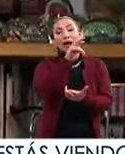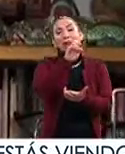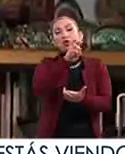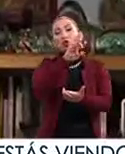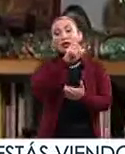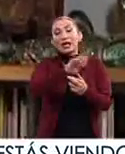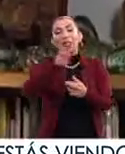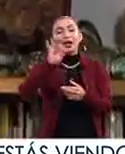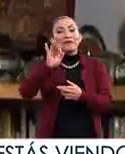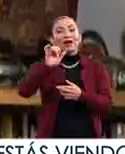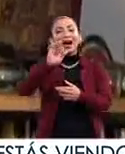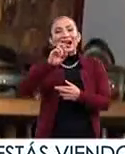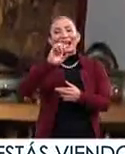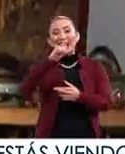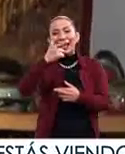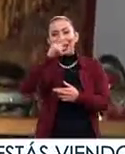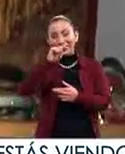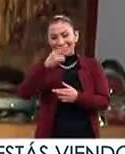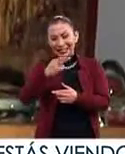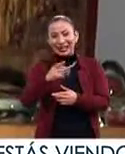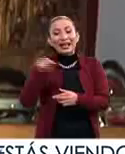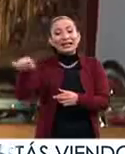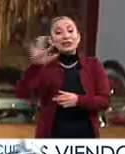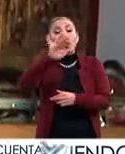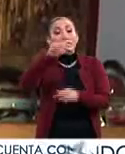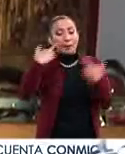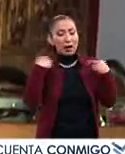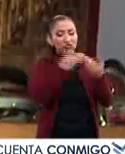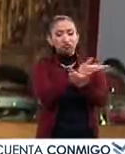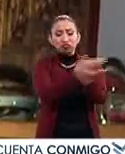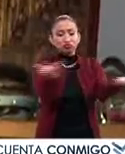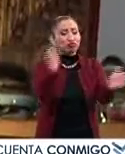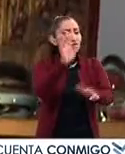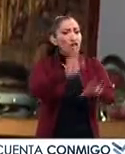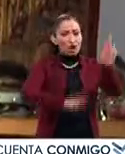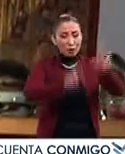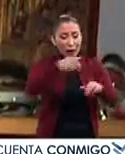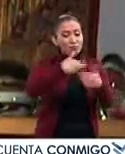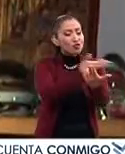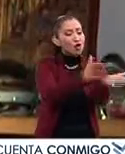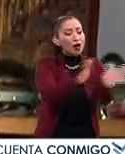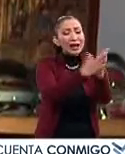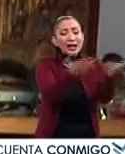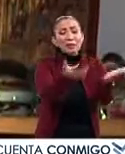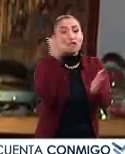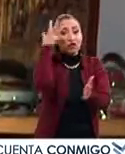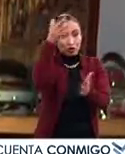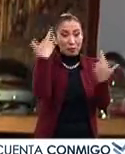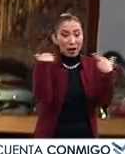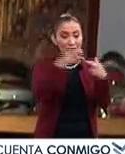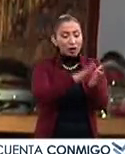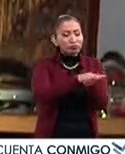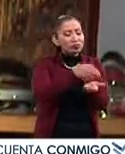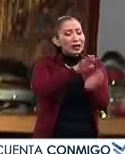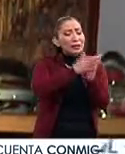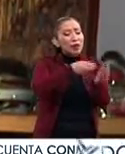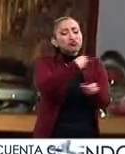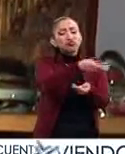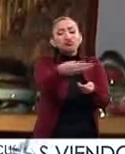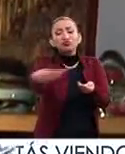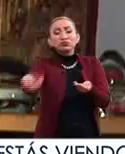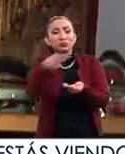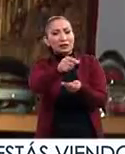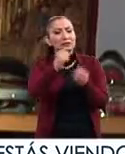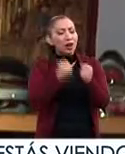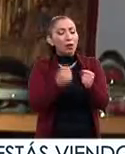y Fahrenheit y les regalemos a 50 maestros en una normal, a 50 futuros maestros en una normal, yo